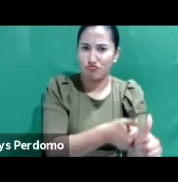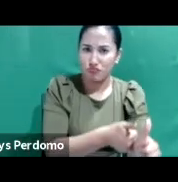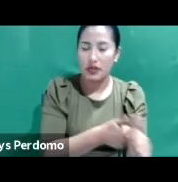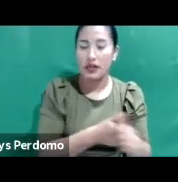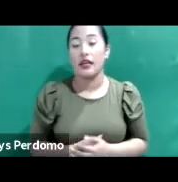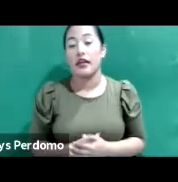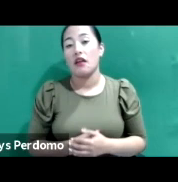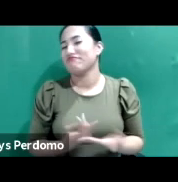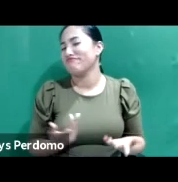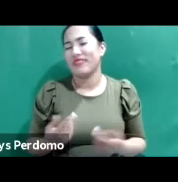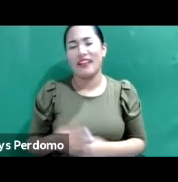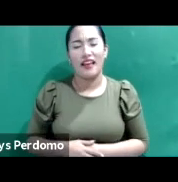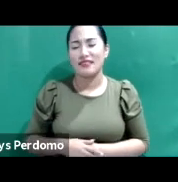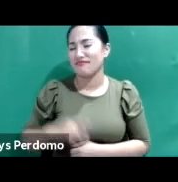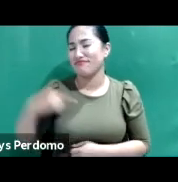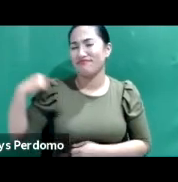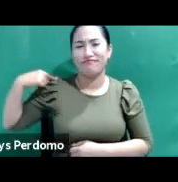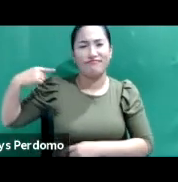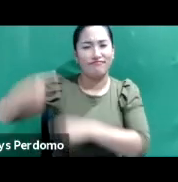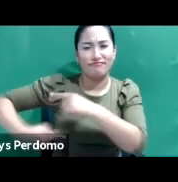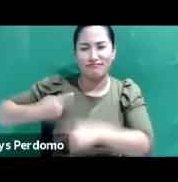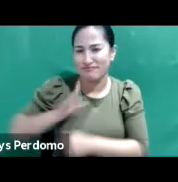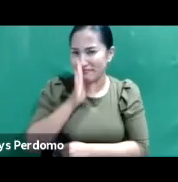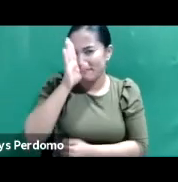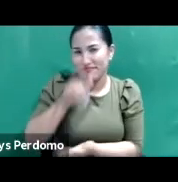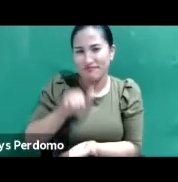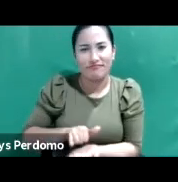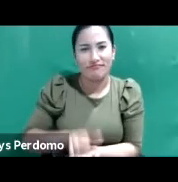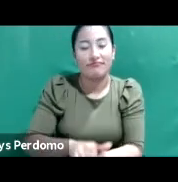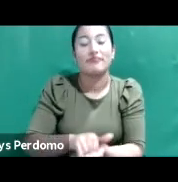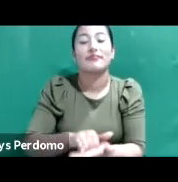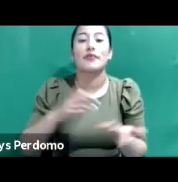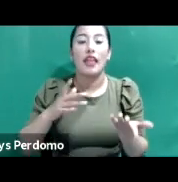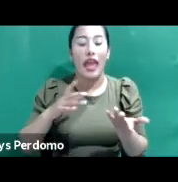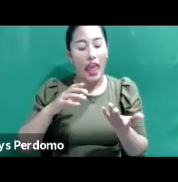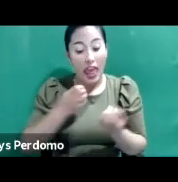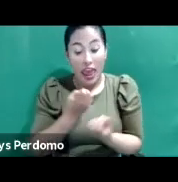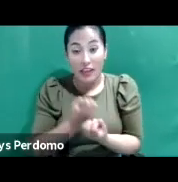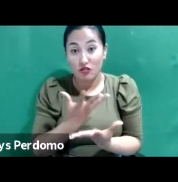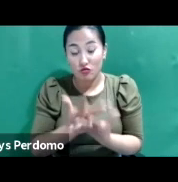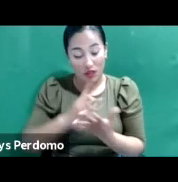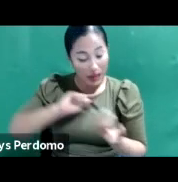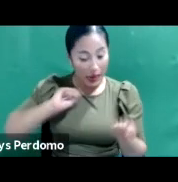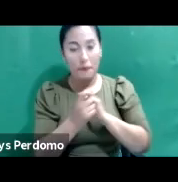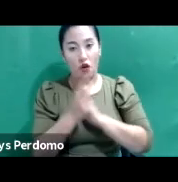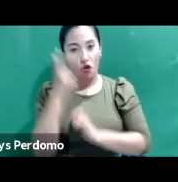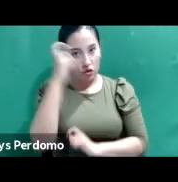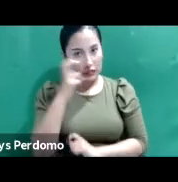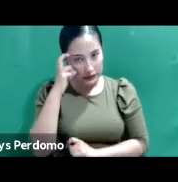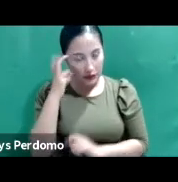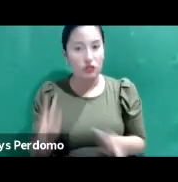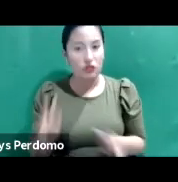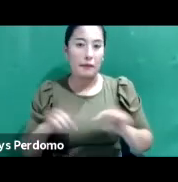las clásicas que viene siendo reestructuración cognitiva, lo que viene siendo psicoeducación también a nivel clínico, que